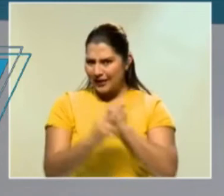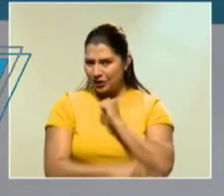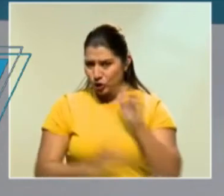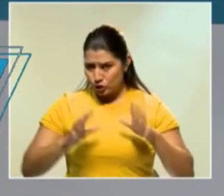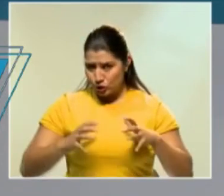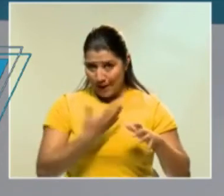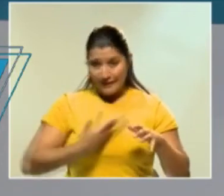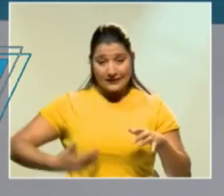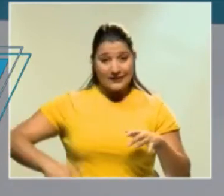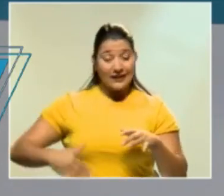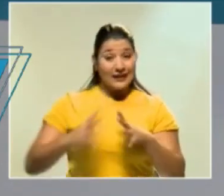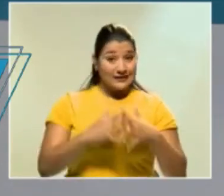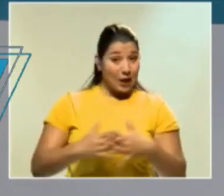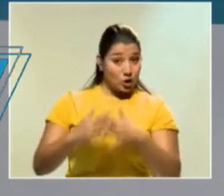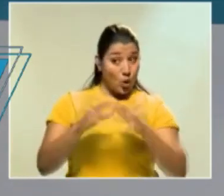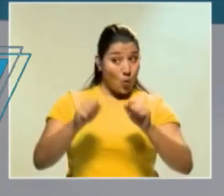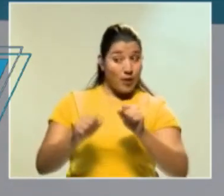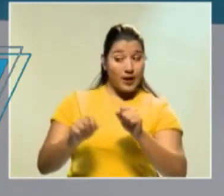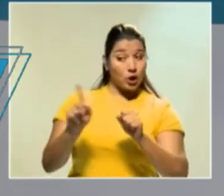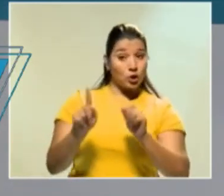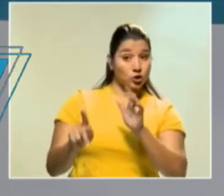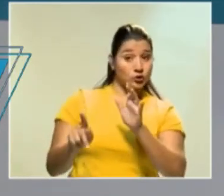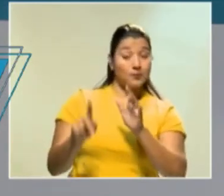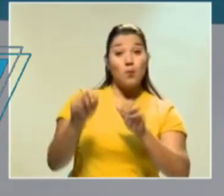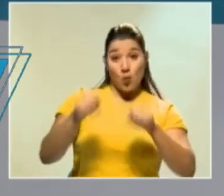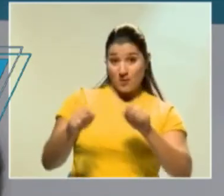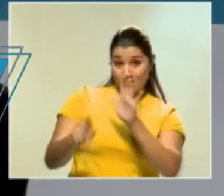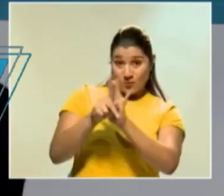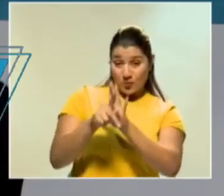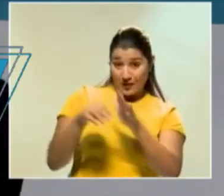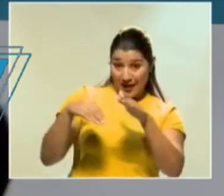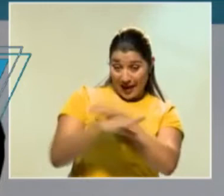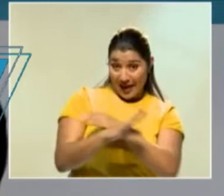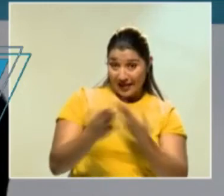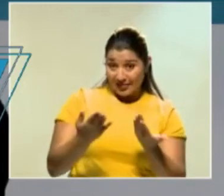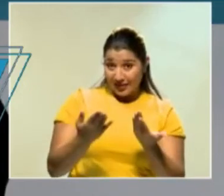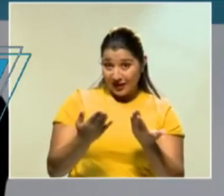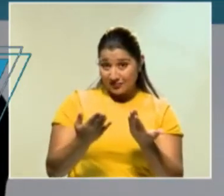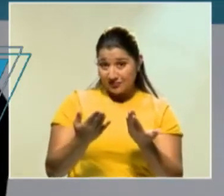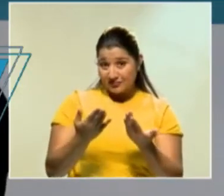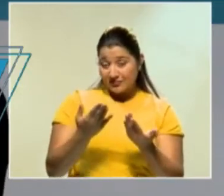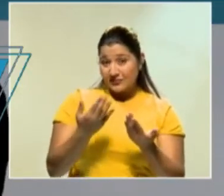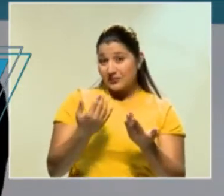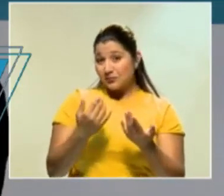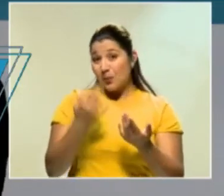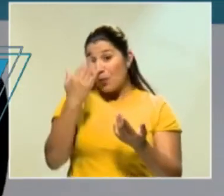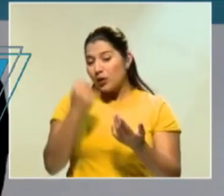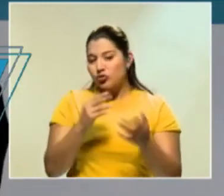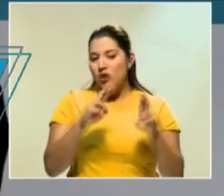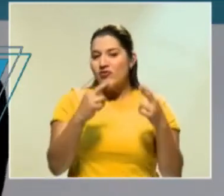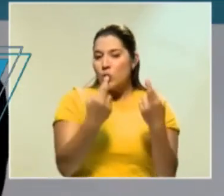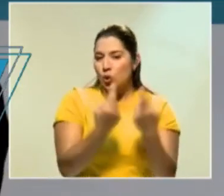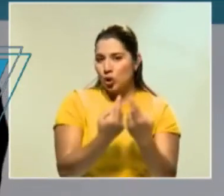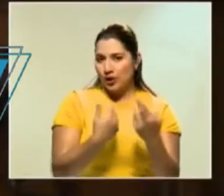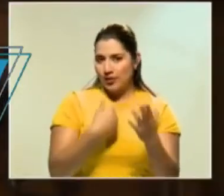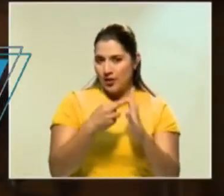Trump negar el ingreso a este diplomático dentro de las reglas internacionales? Mire,